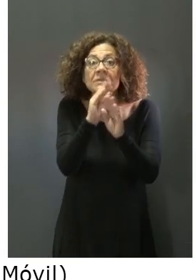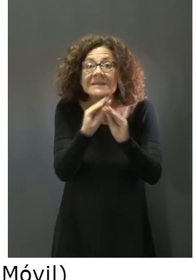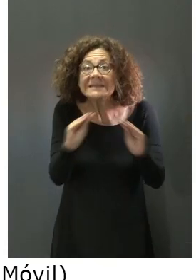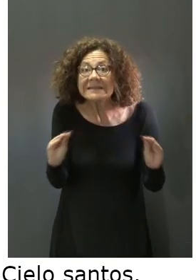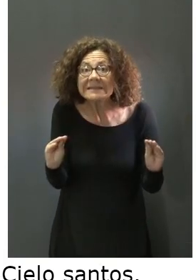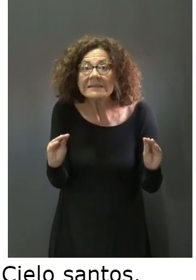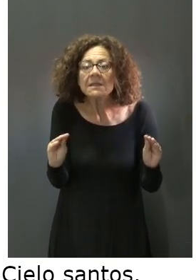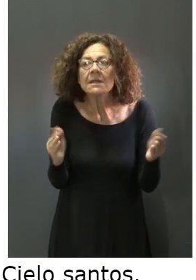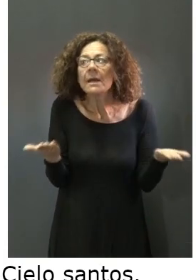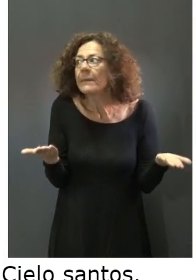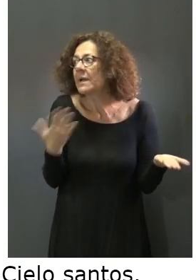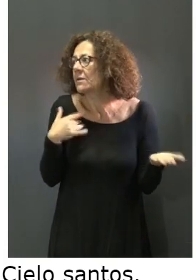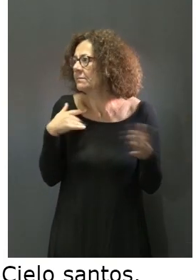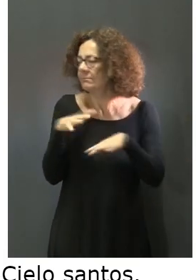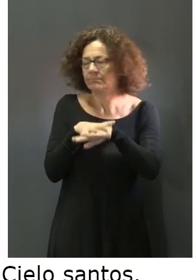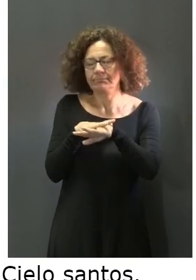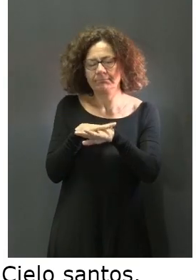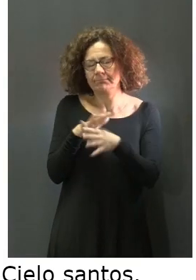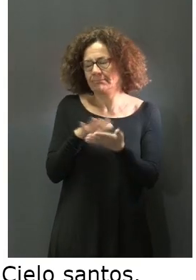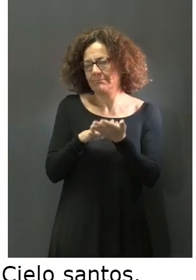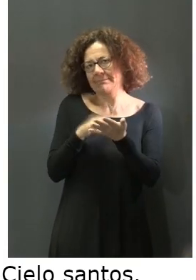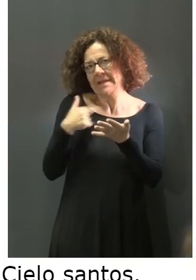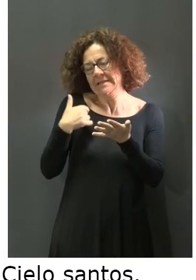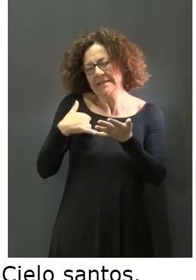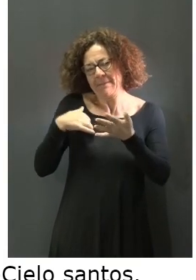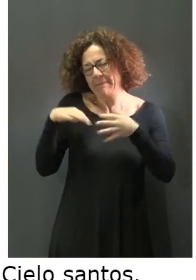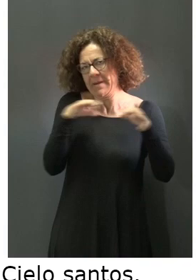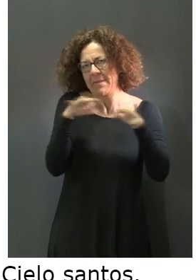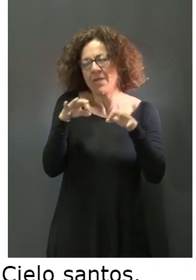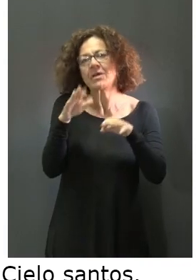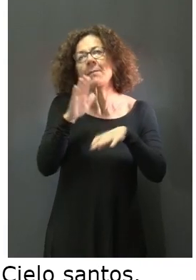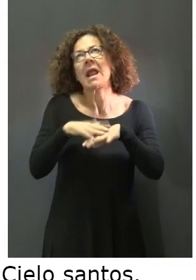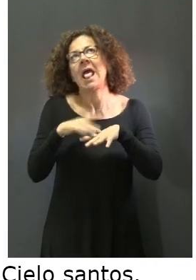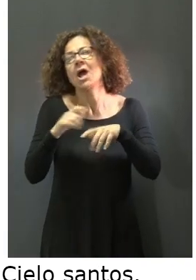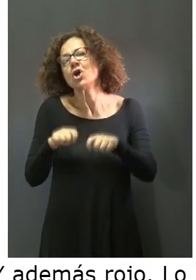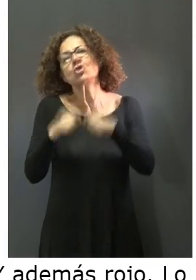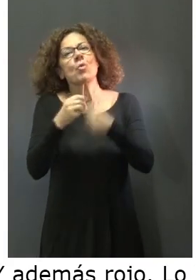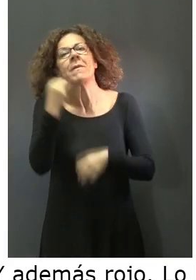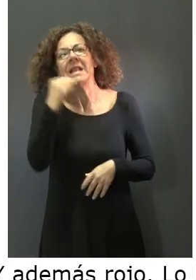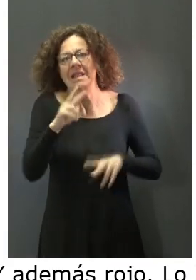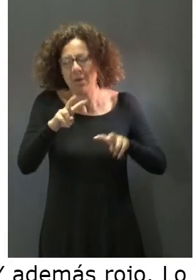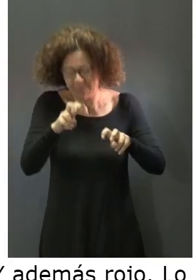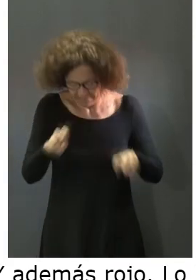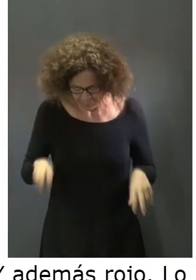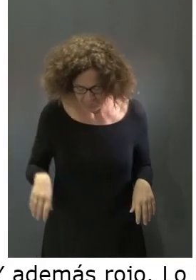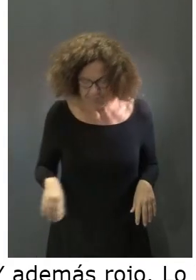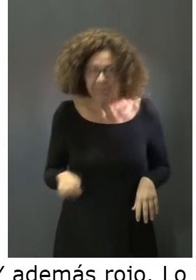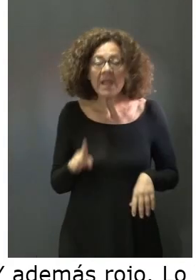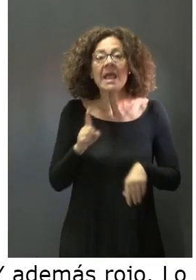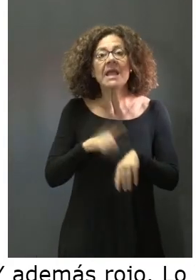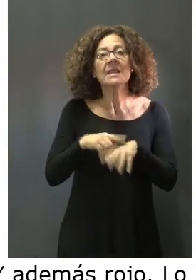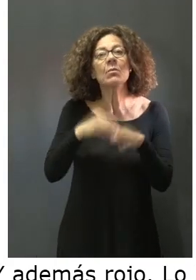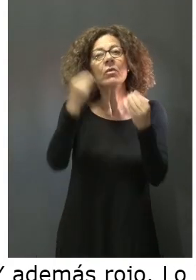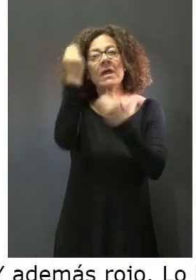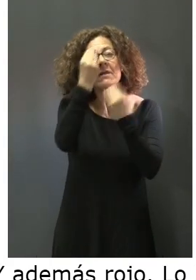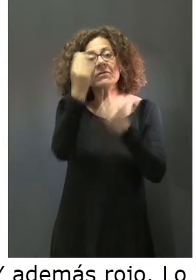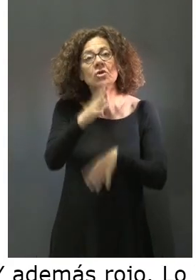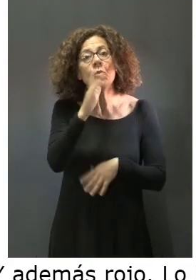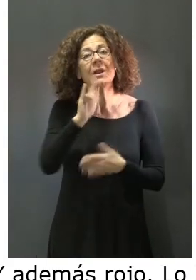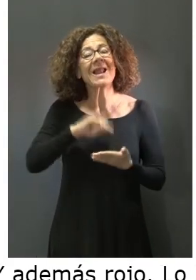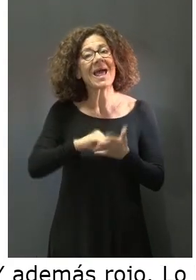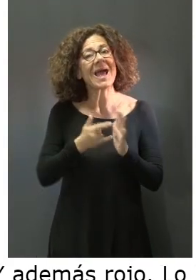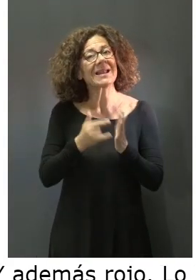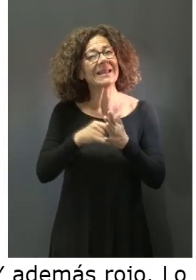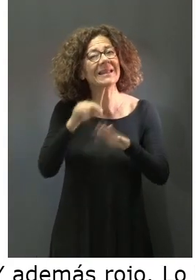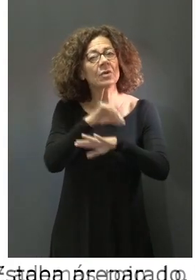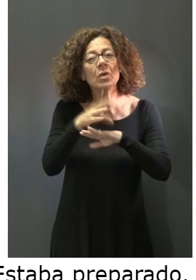silencio, pero no sé, Nada. estaba preparado, era para romper un poco el hielo. Bueno, lo que os comentaba, ¿no? Tiempo de reflexión, porque la arquitectura muchas